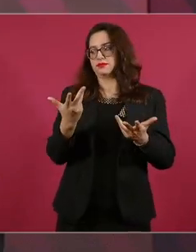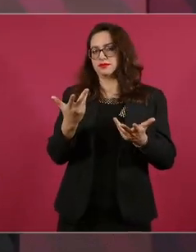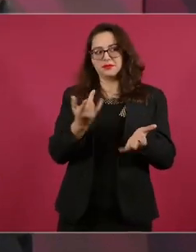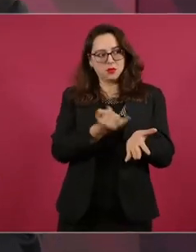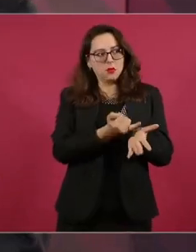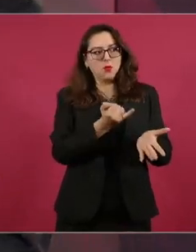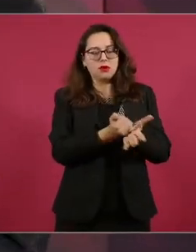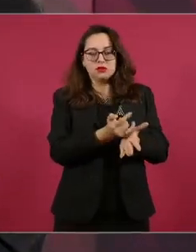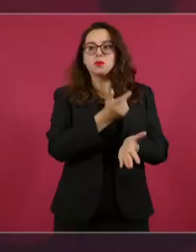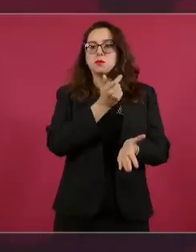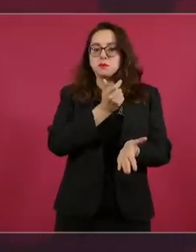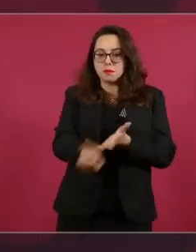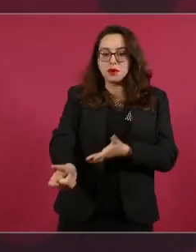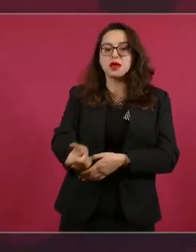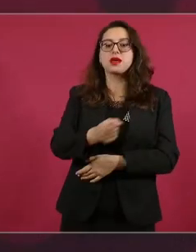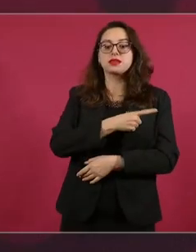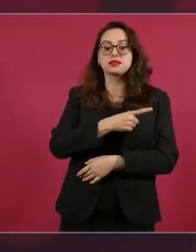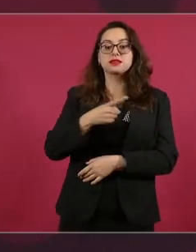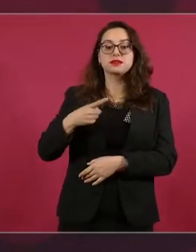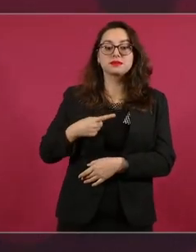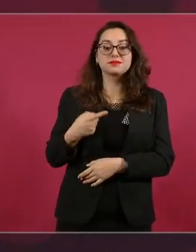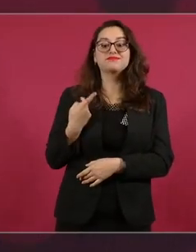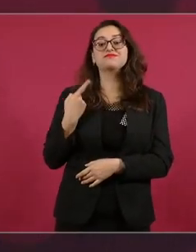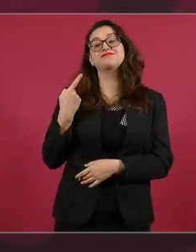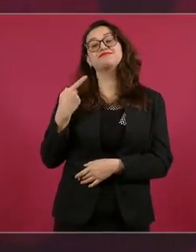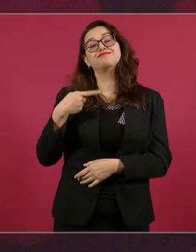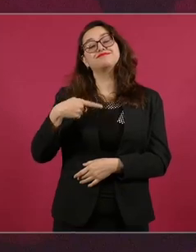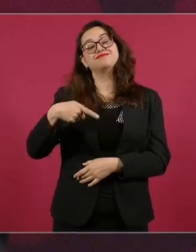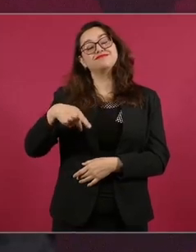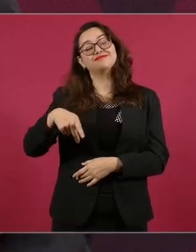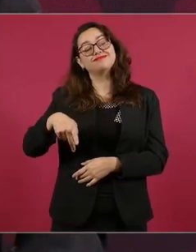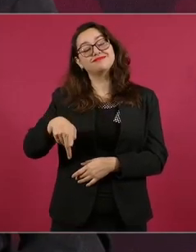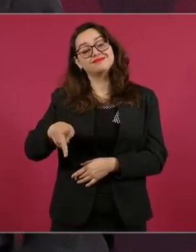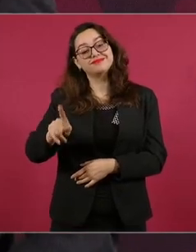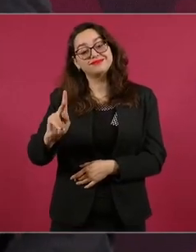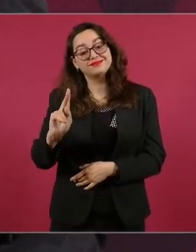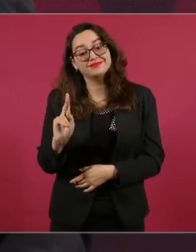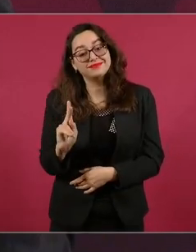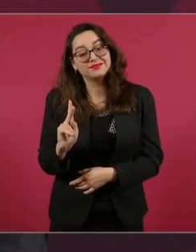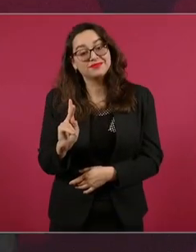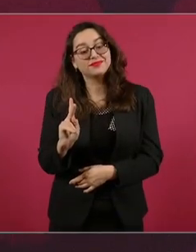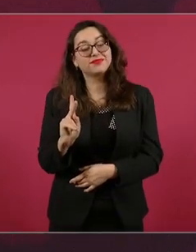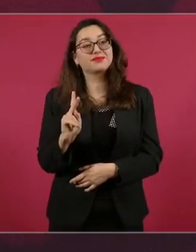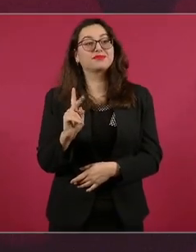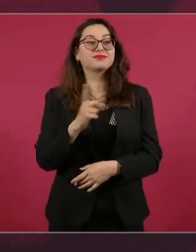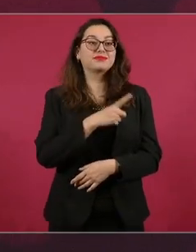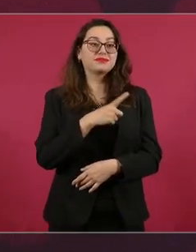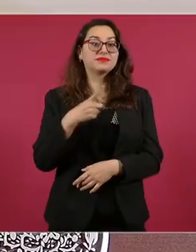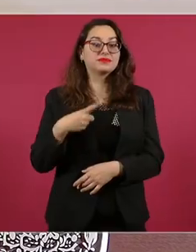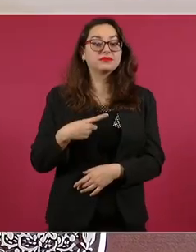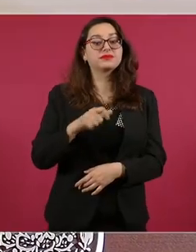impuestos, pero todavía falta otra instancia,